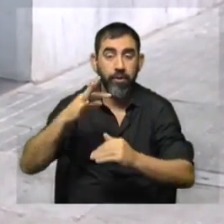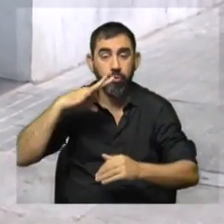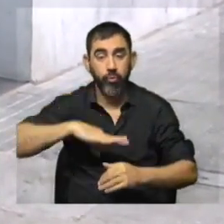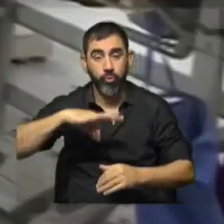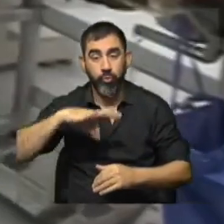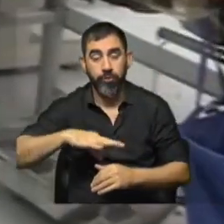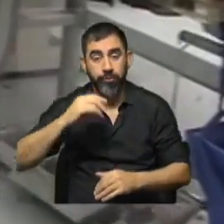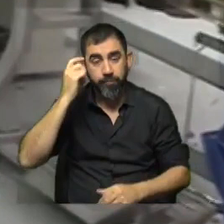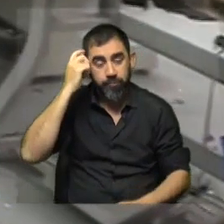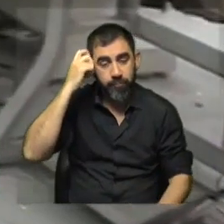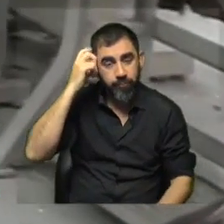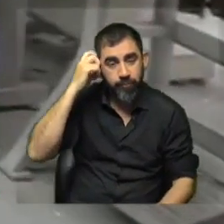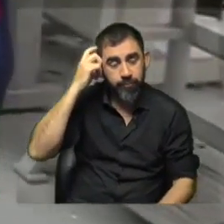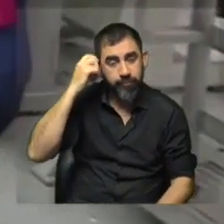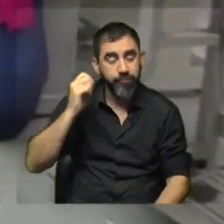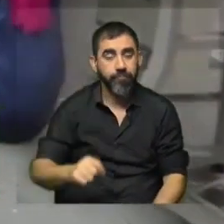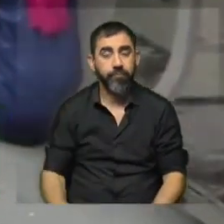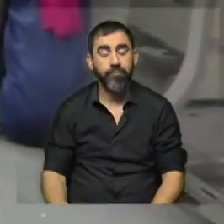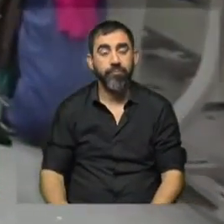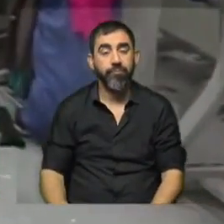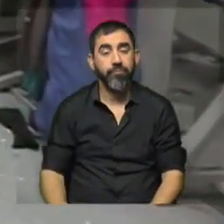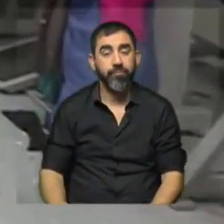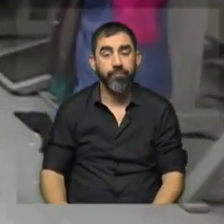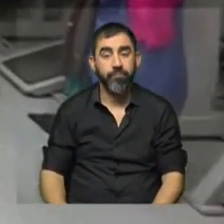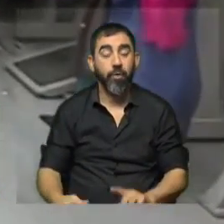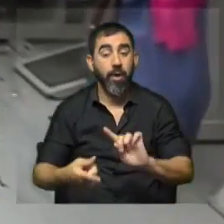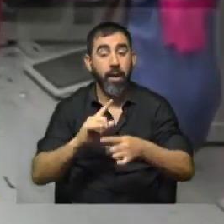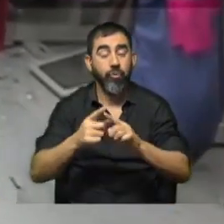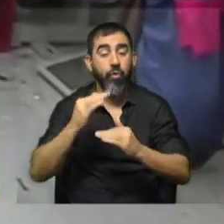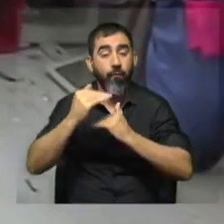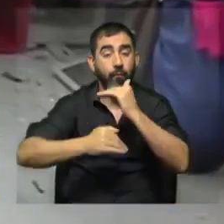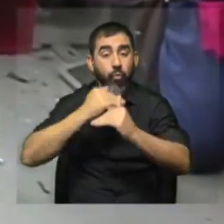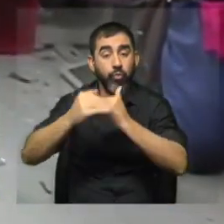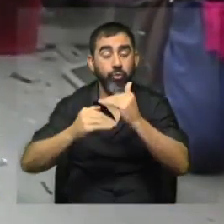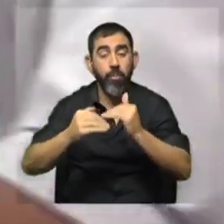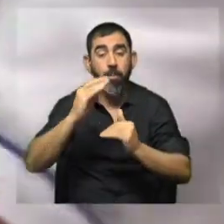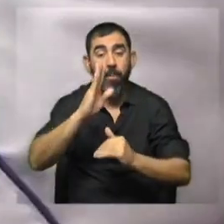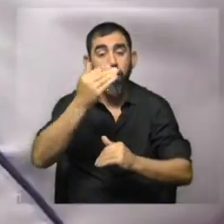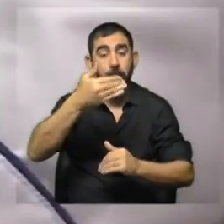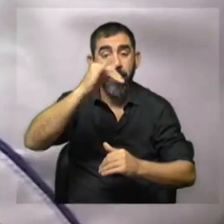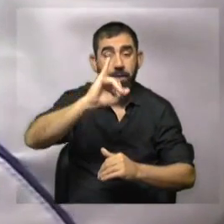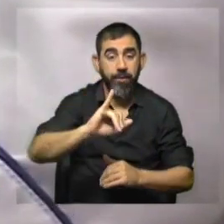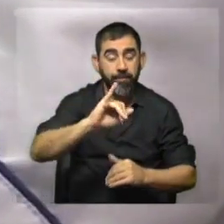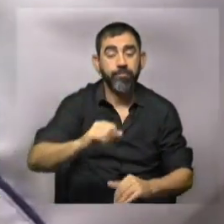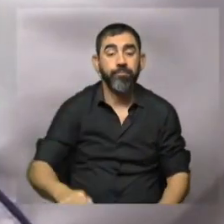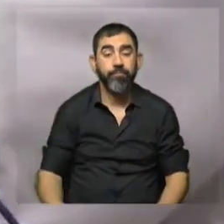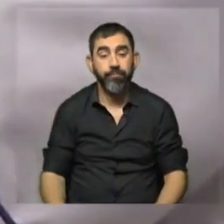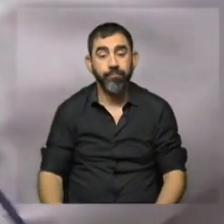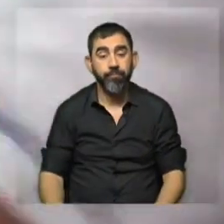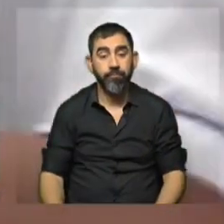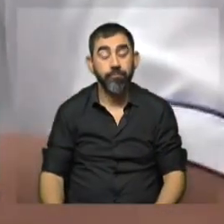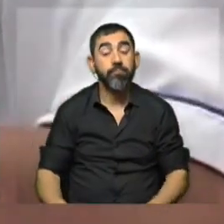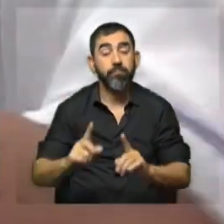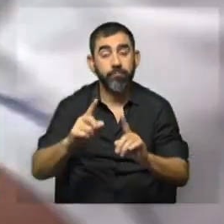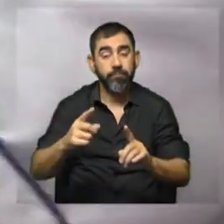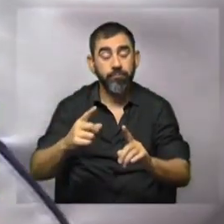salarial, que es lo que se apropia el conjunto de asalariados en relación a la evolución que ha tenido el Producto Bruto Interno, y también identificamos